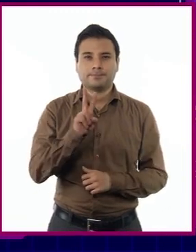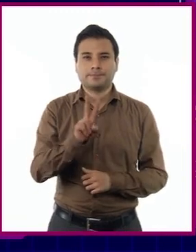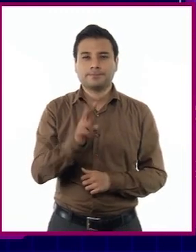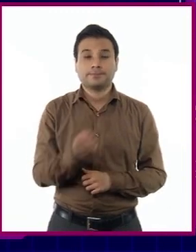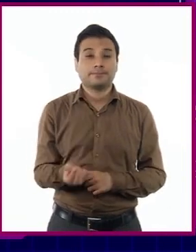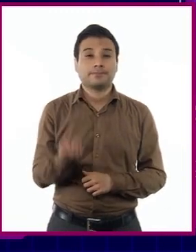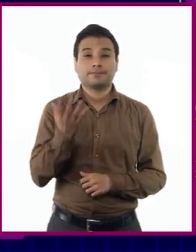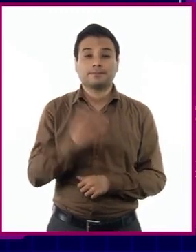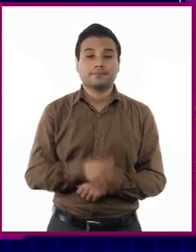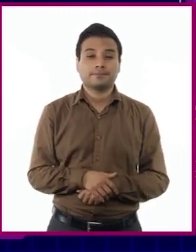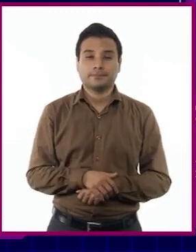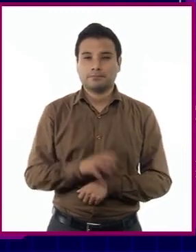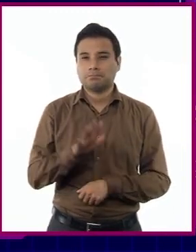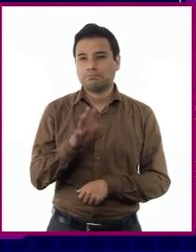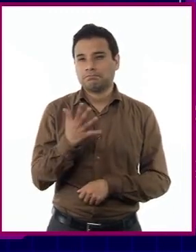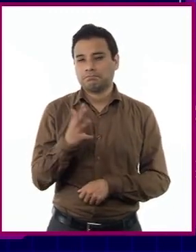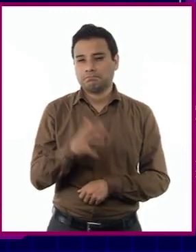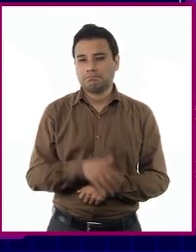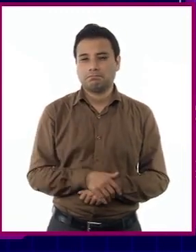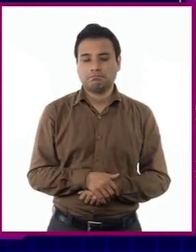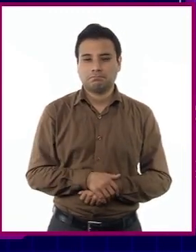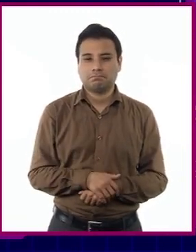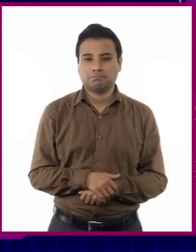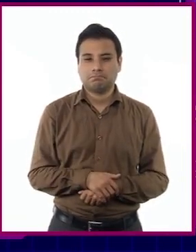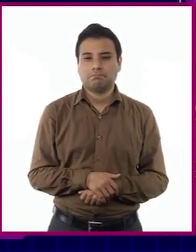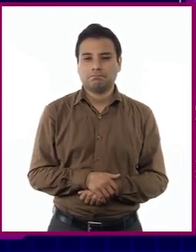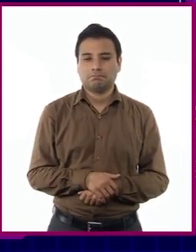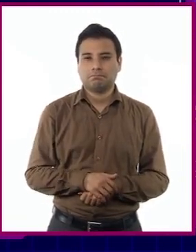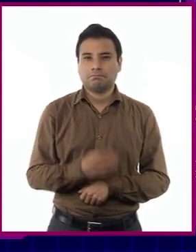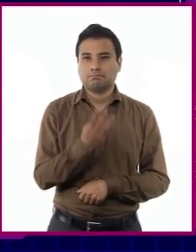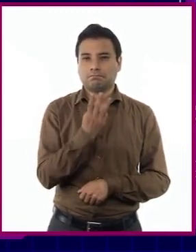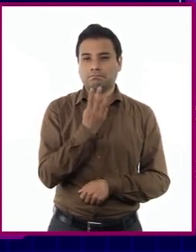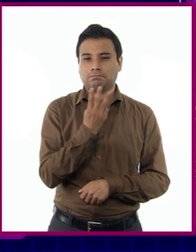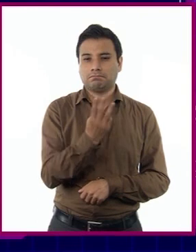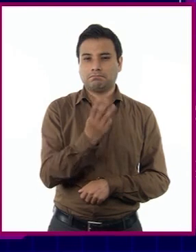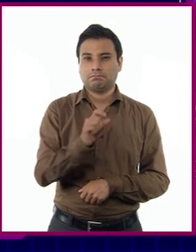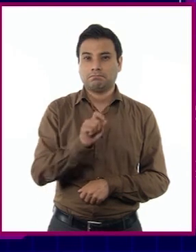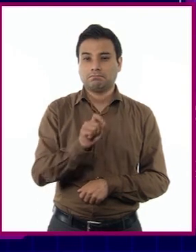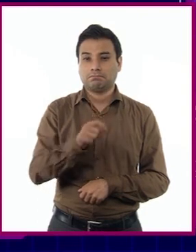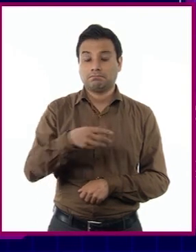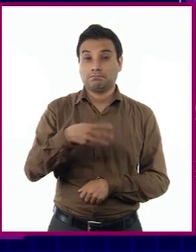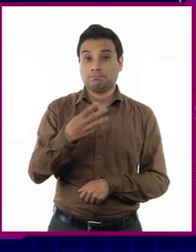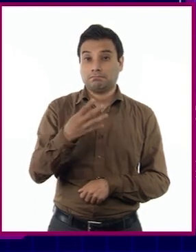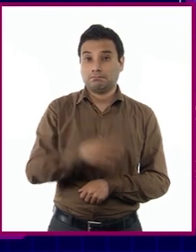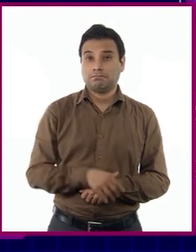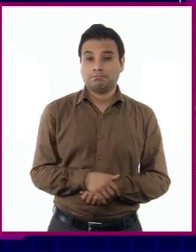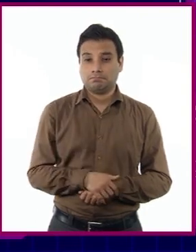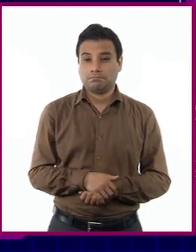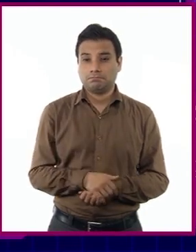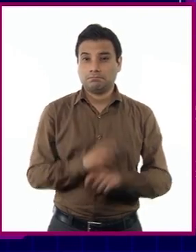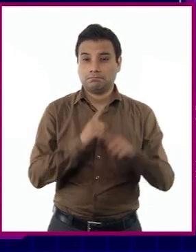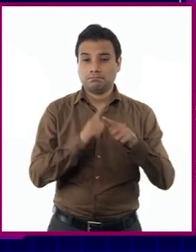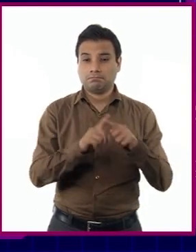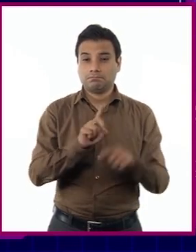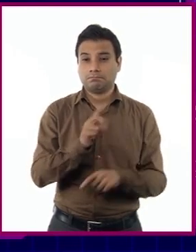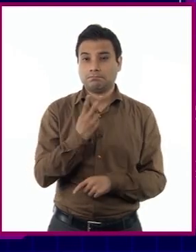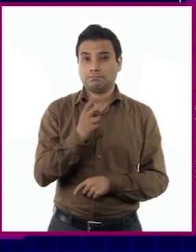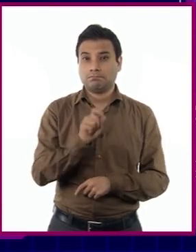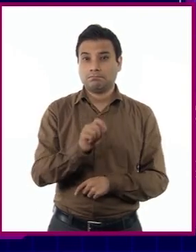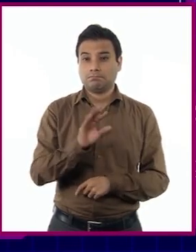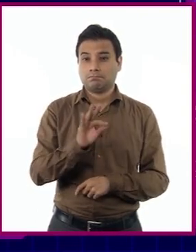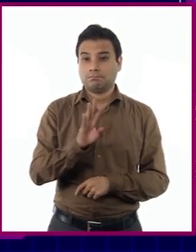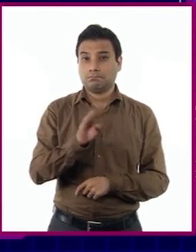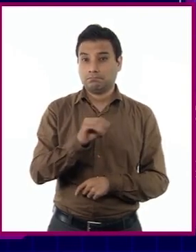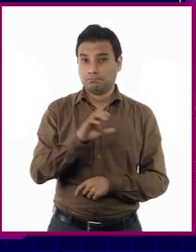cilindro es aproximadamente igual a 3.14 x 32.49